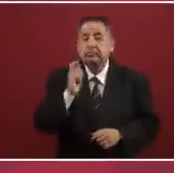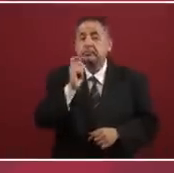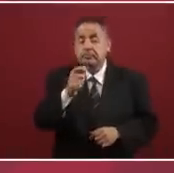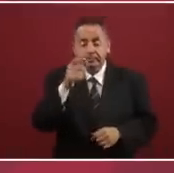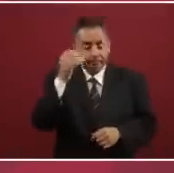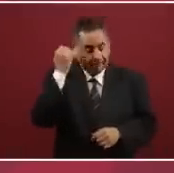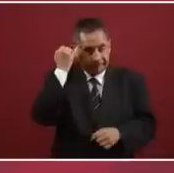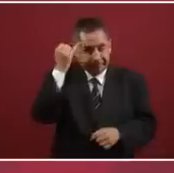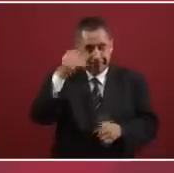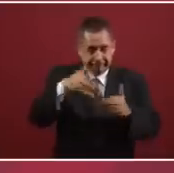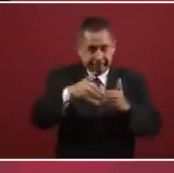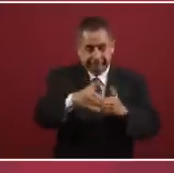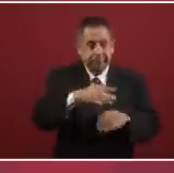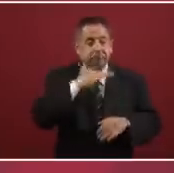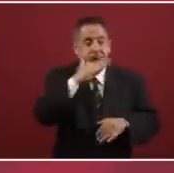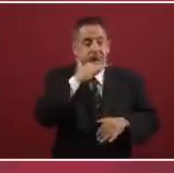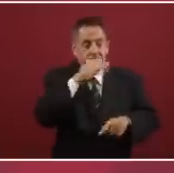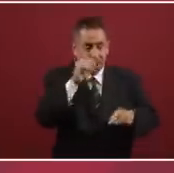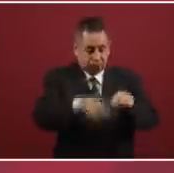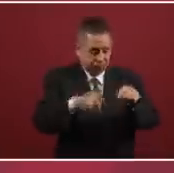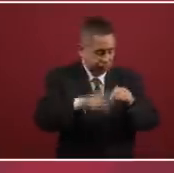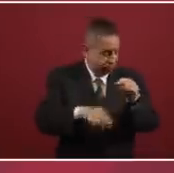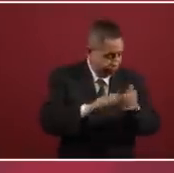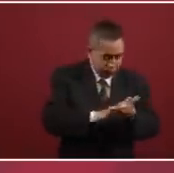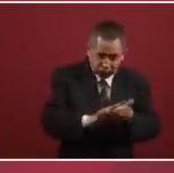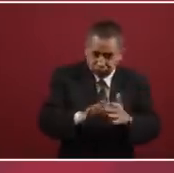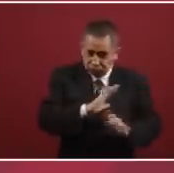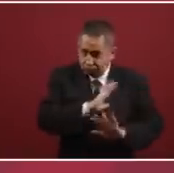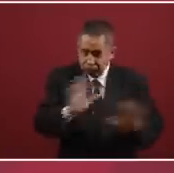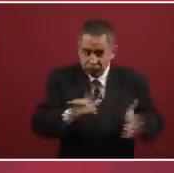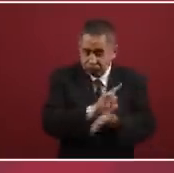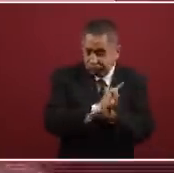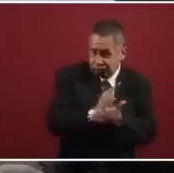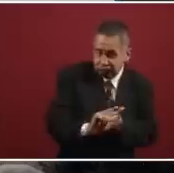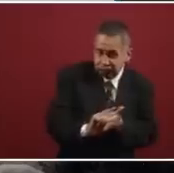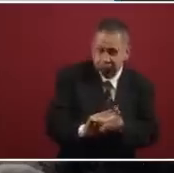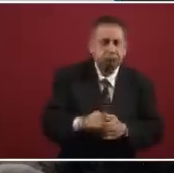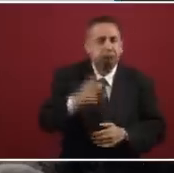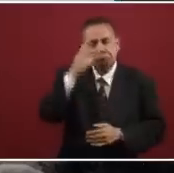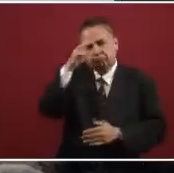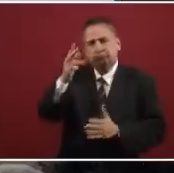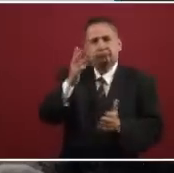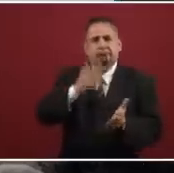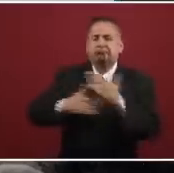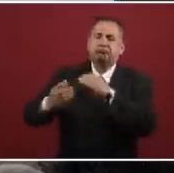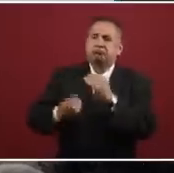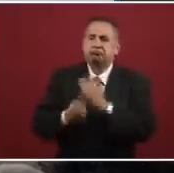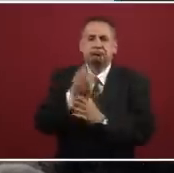corrupción, se va a lograr el renacimiento de México. Ese es nuestro planteamiento, en esencia.